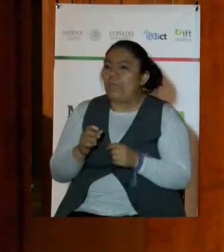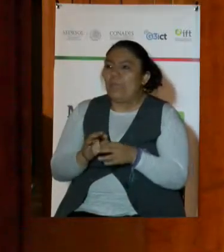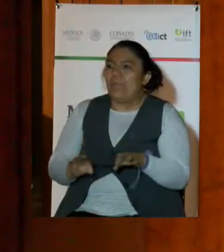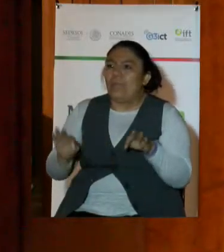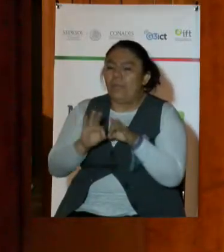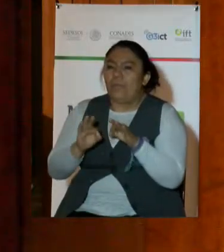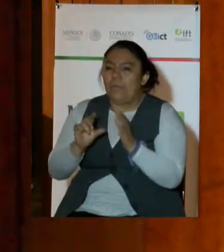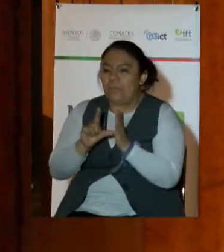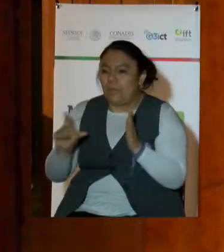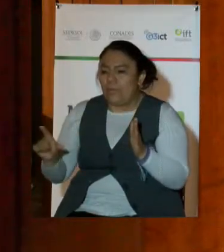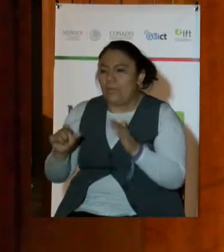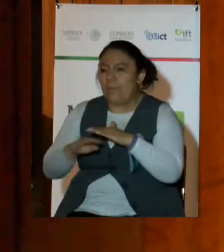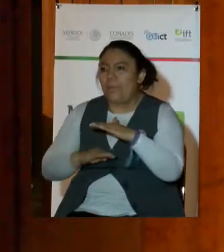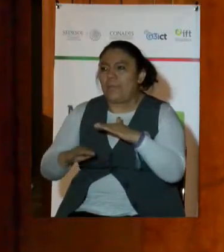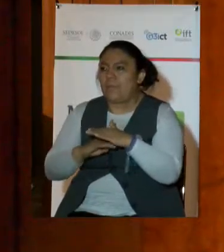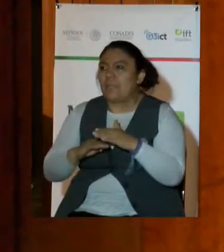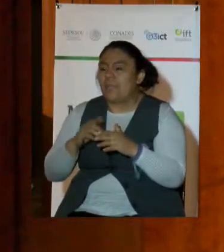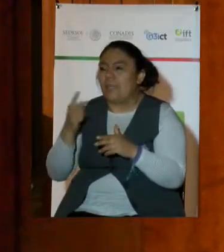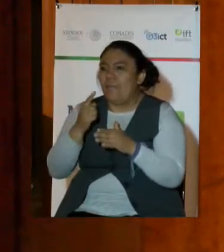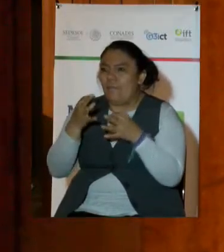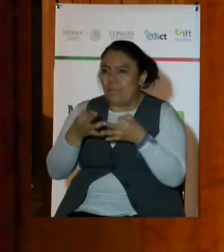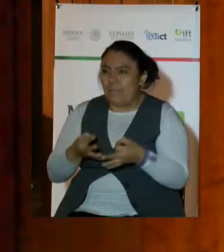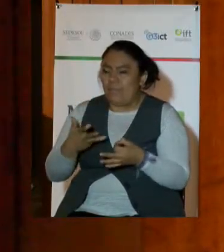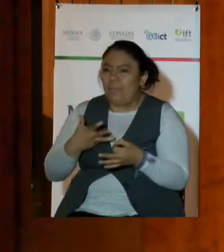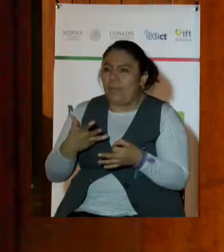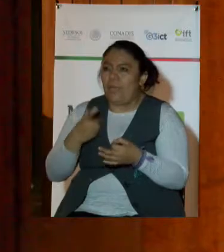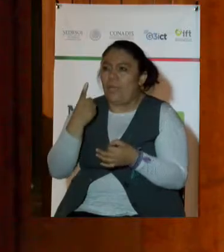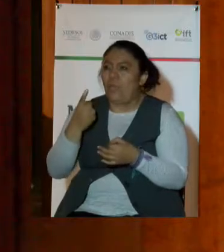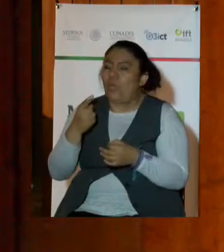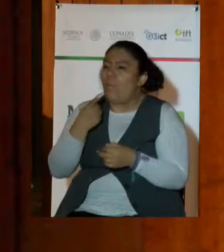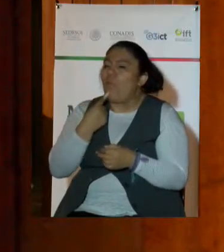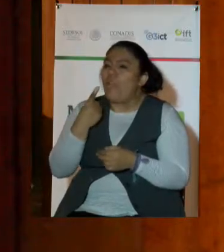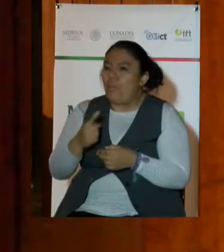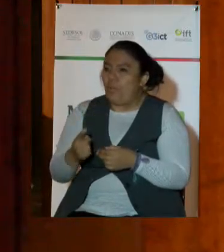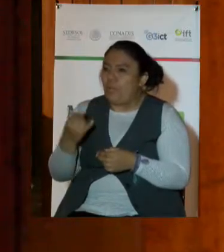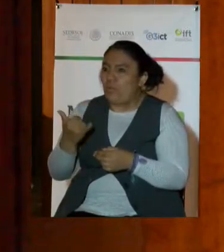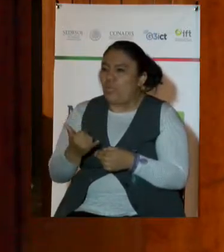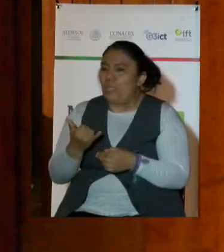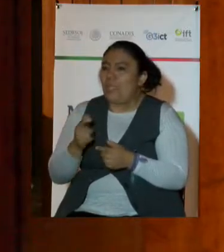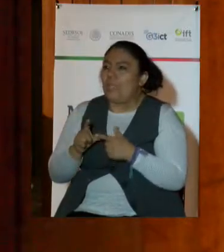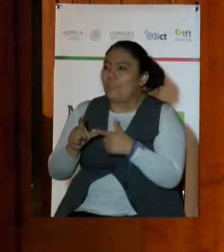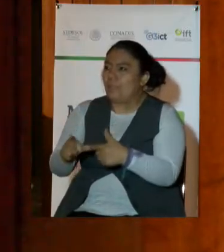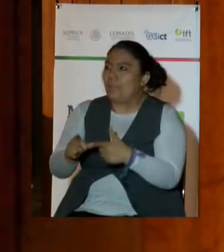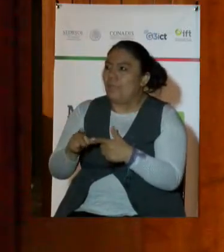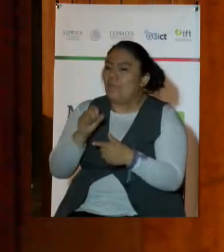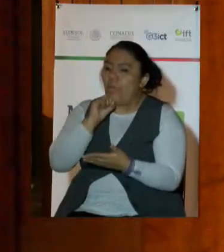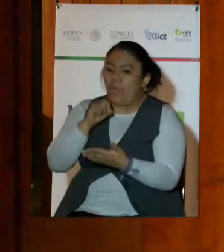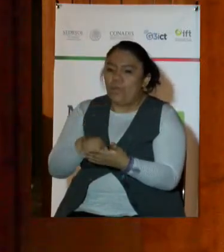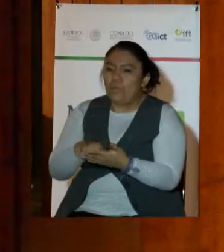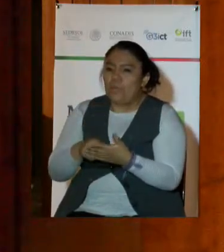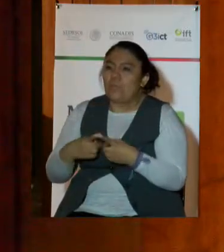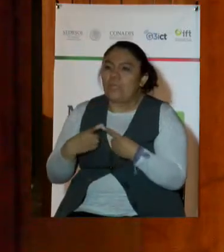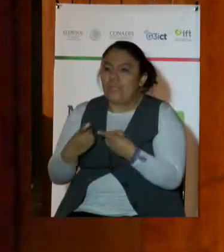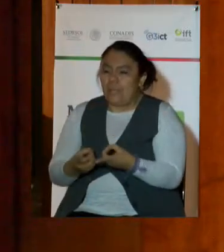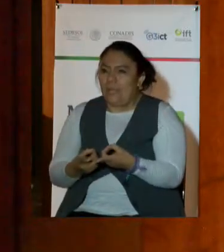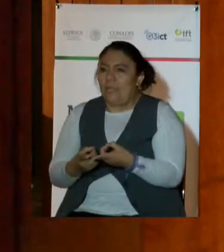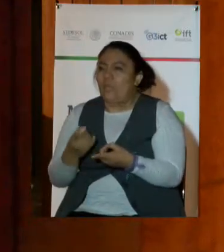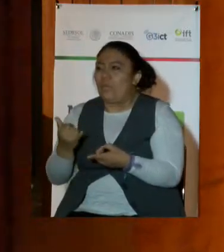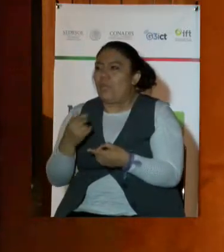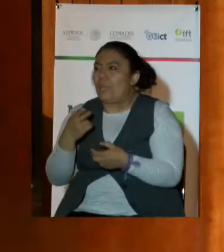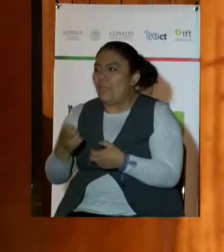de los lineamientos. Y perdón que me extienda y aprovecho tu participación, ayer también lo veíamos, saldrán los lineamientos y es